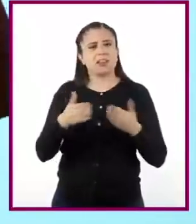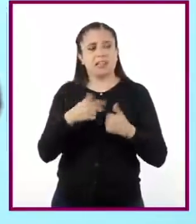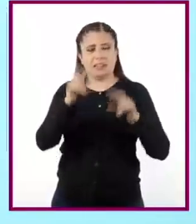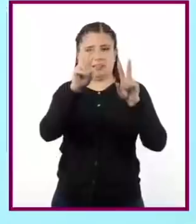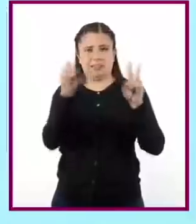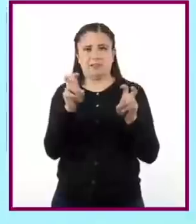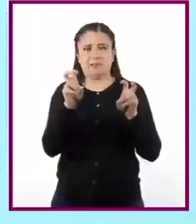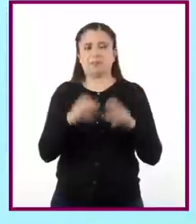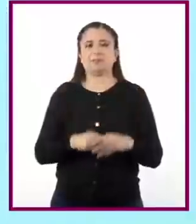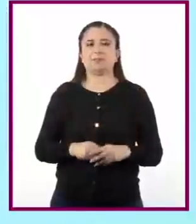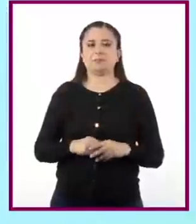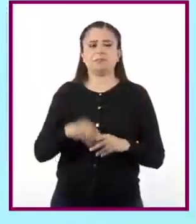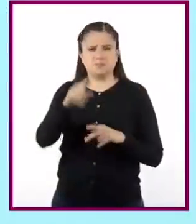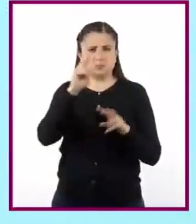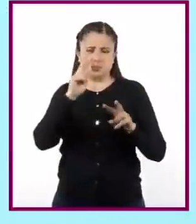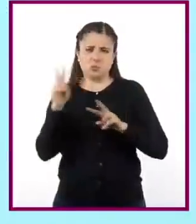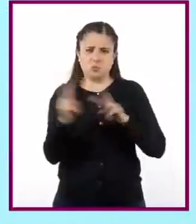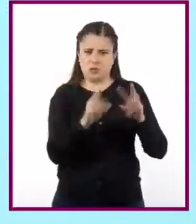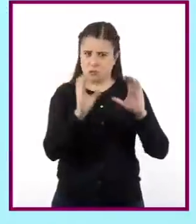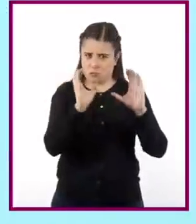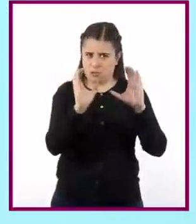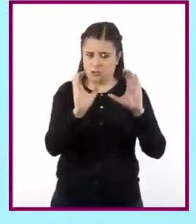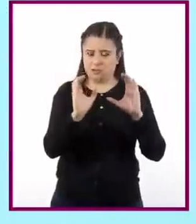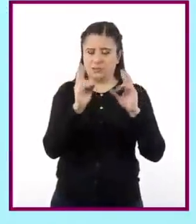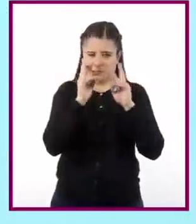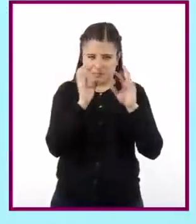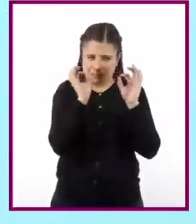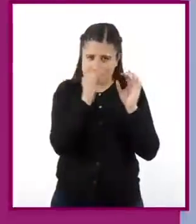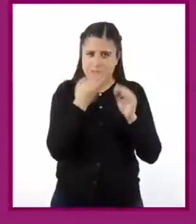tema. Obsérvenlo con cuidado.